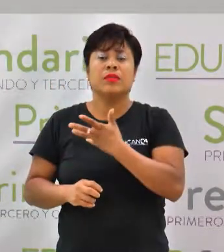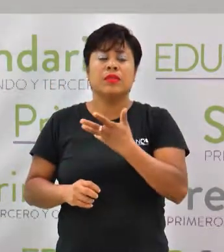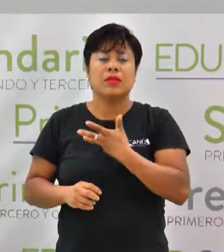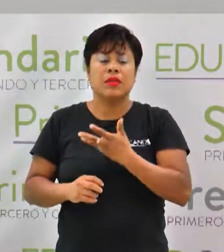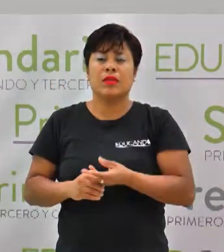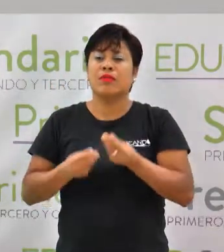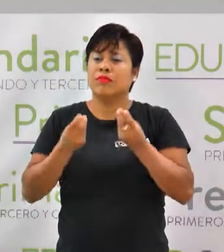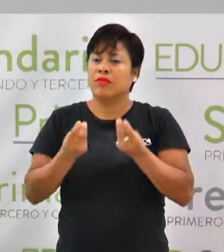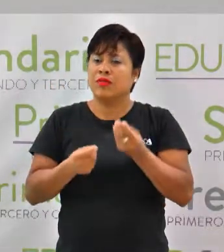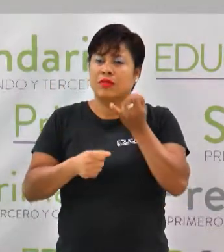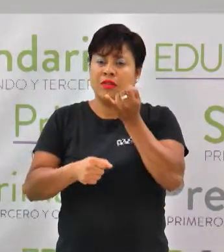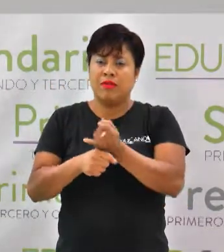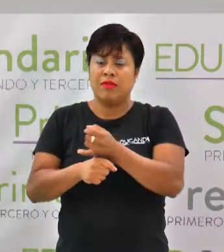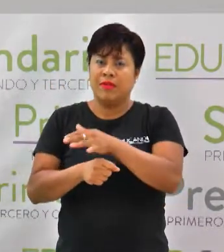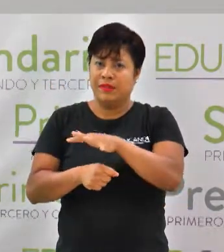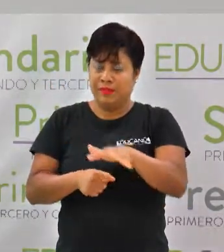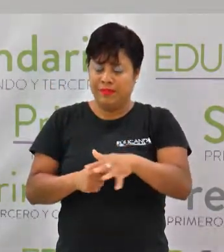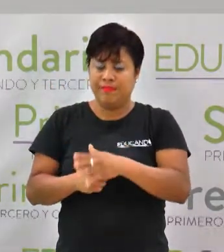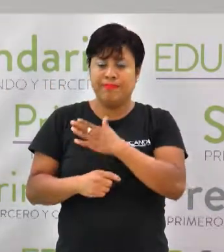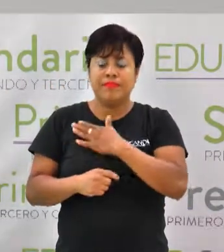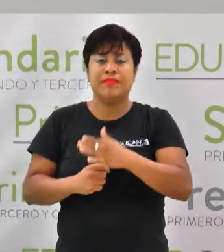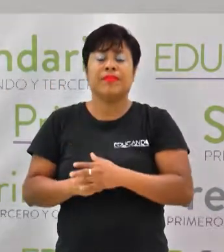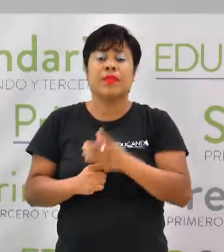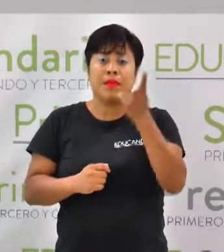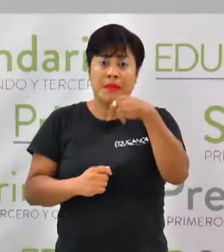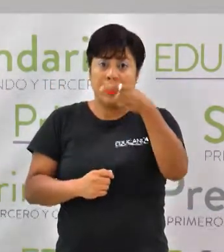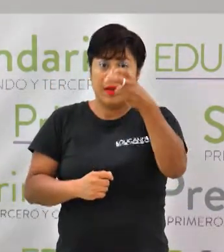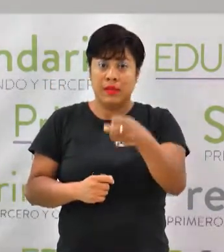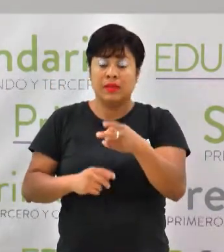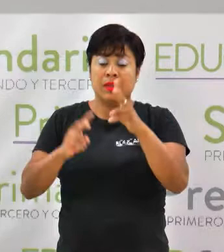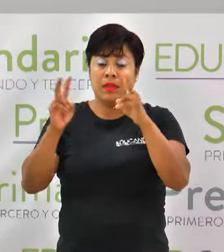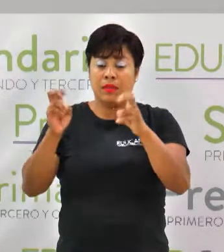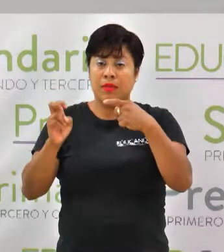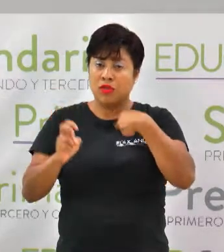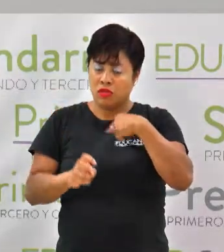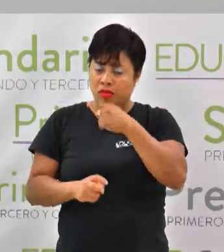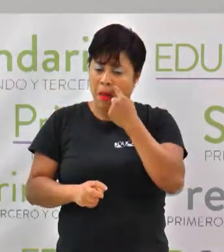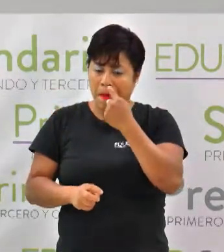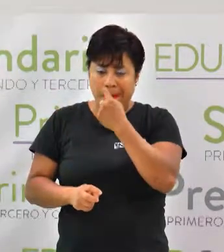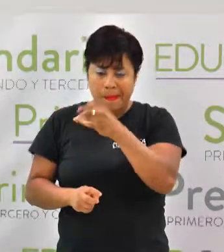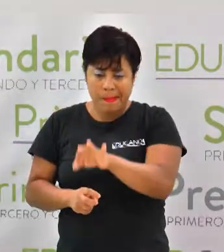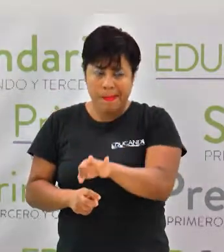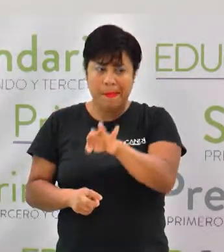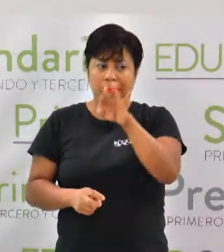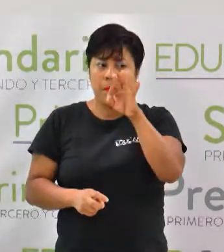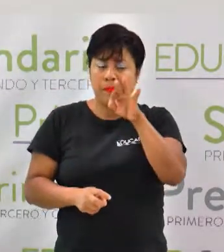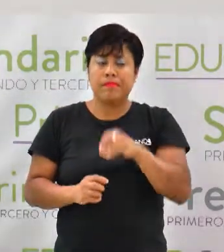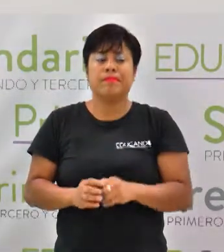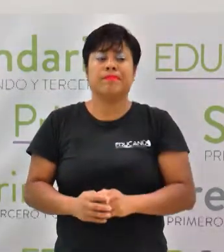tienen mucha información. Bueno, para este tema elegí